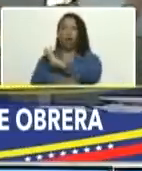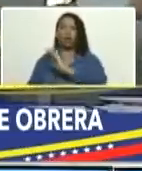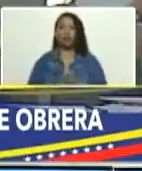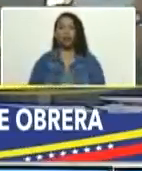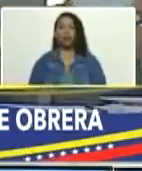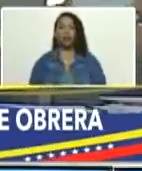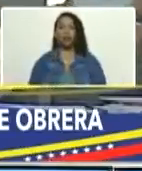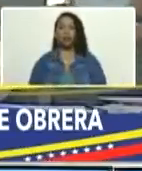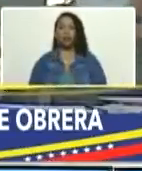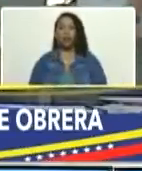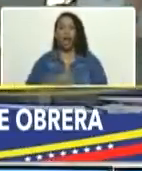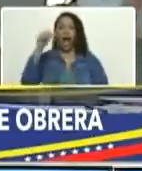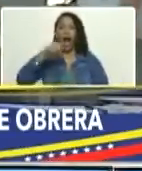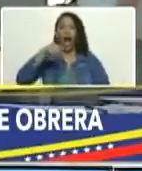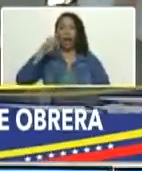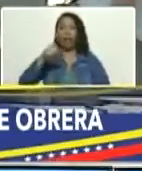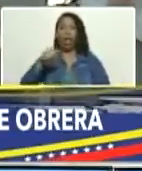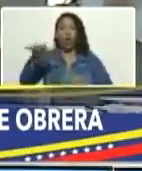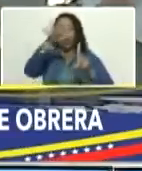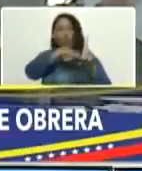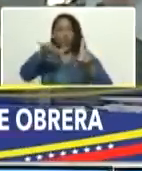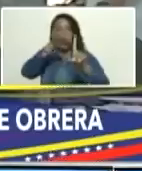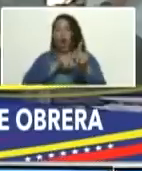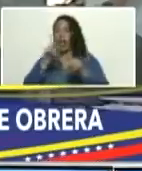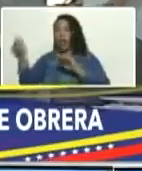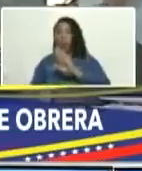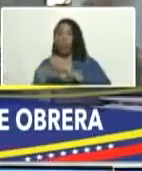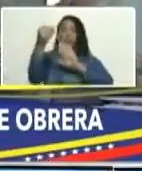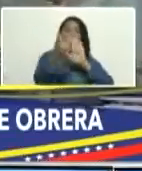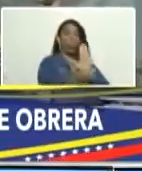a conspirar por aquí, a conspirar por allá, a atacar por aquí.